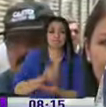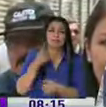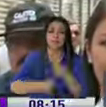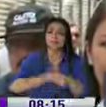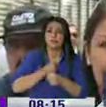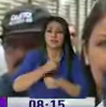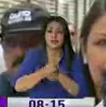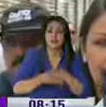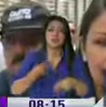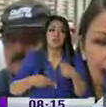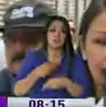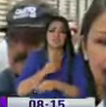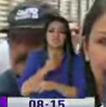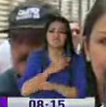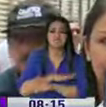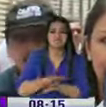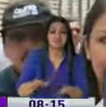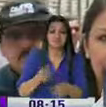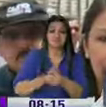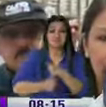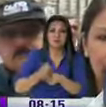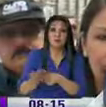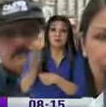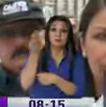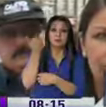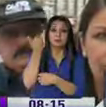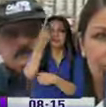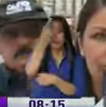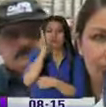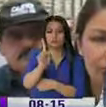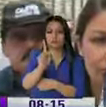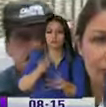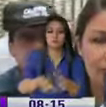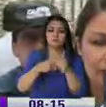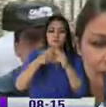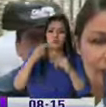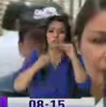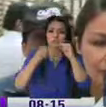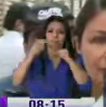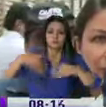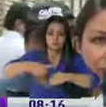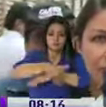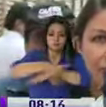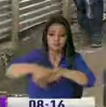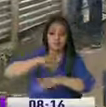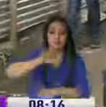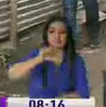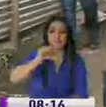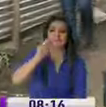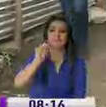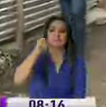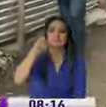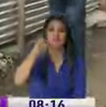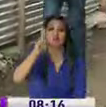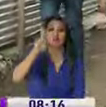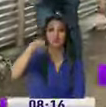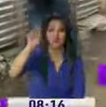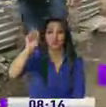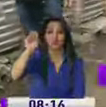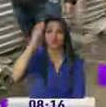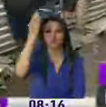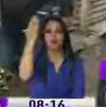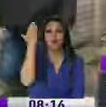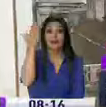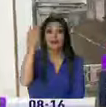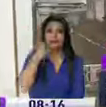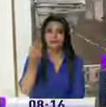años y nosotros decidimos el año anterior iniciar la reconstrucción del pasaje Sanguña. El burgomaestre destacó que esta obra,